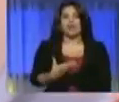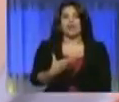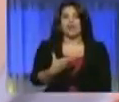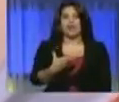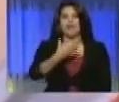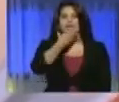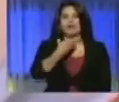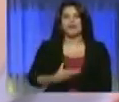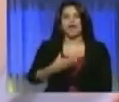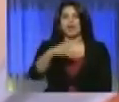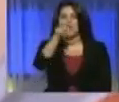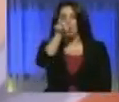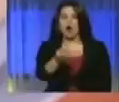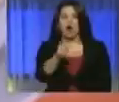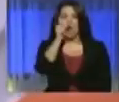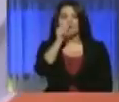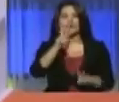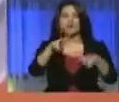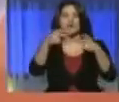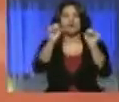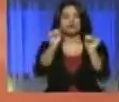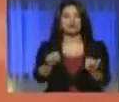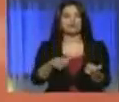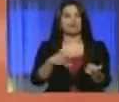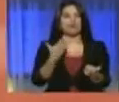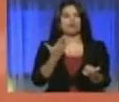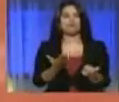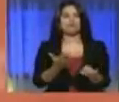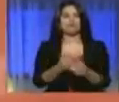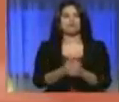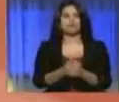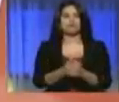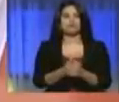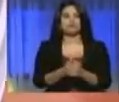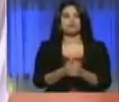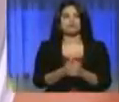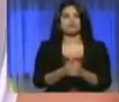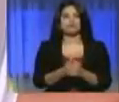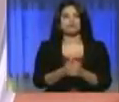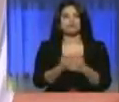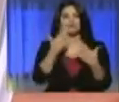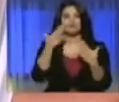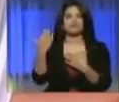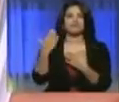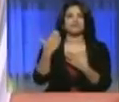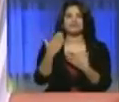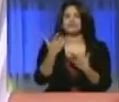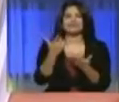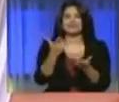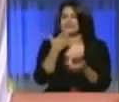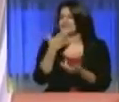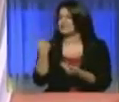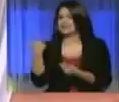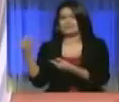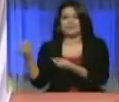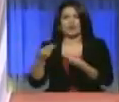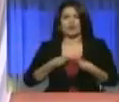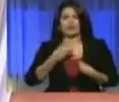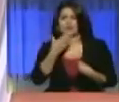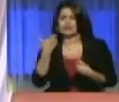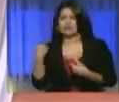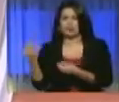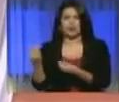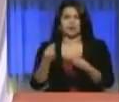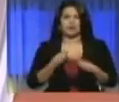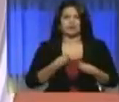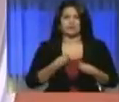hombre nuevo si es posible. Aquí está. Está calientico, acaba de salir de